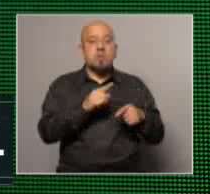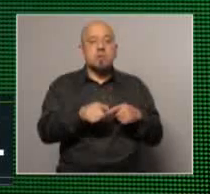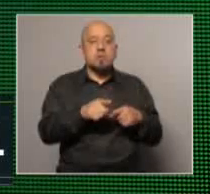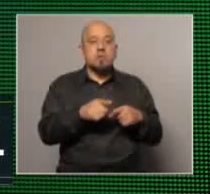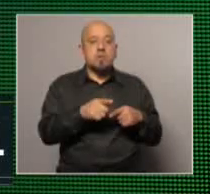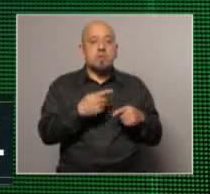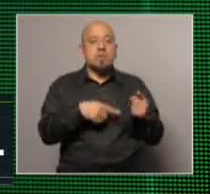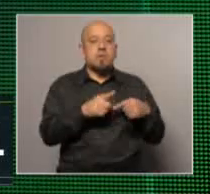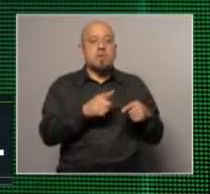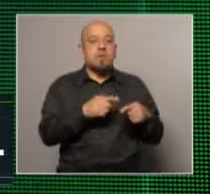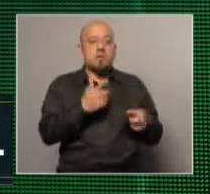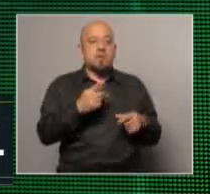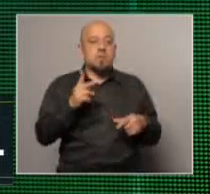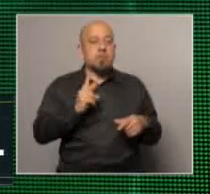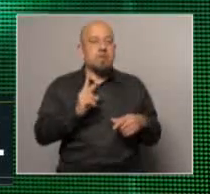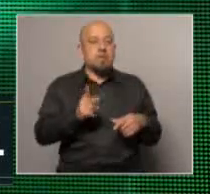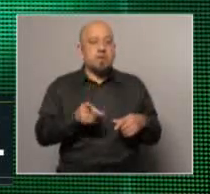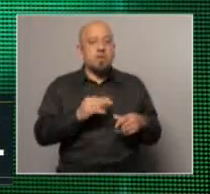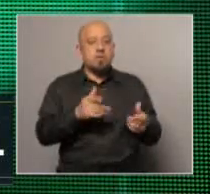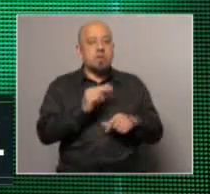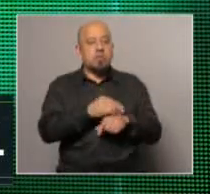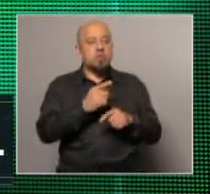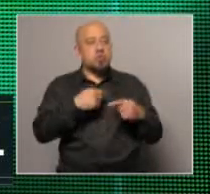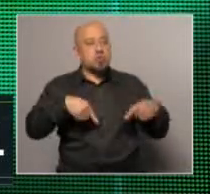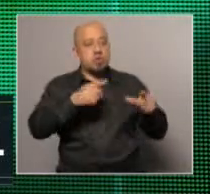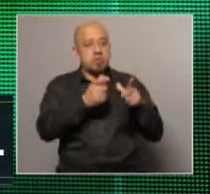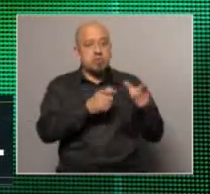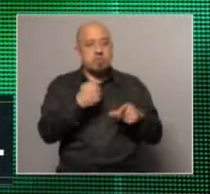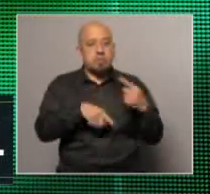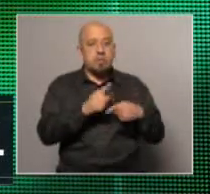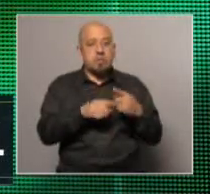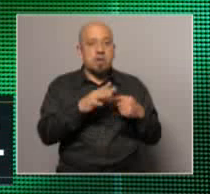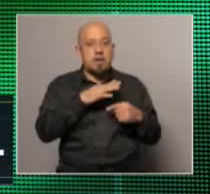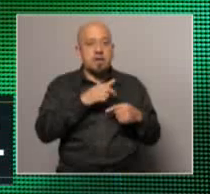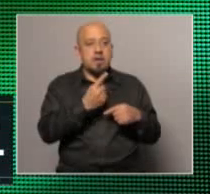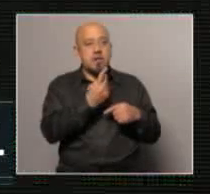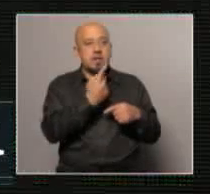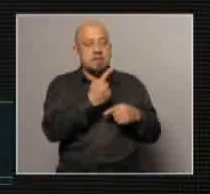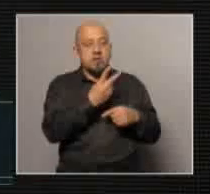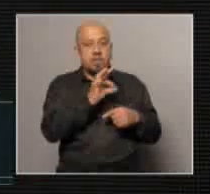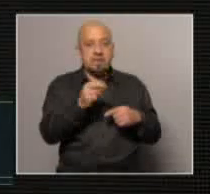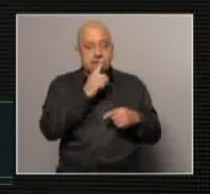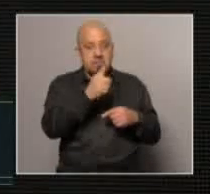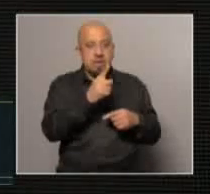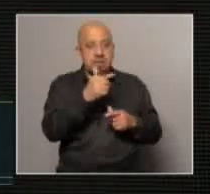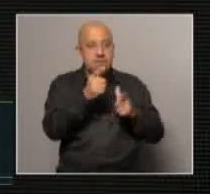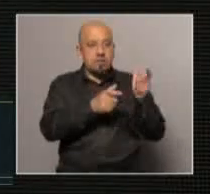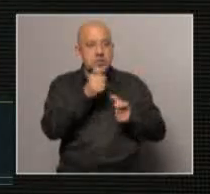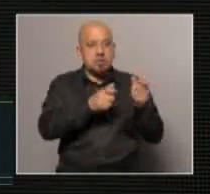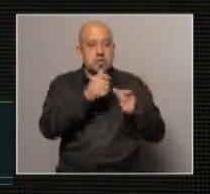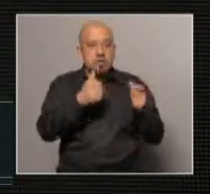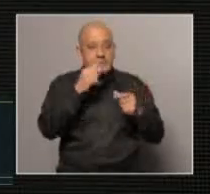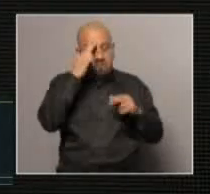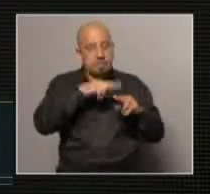sigue siendo prohibido, tanto para uso medicinal como para uso recreativo. Y, sin embargo, hay 120.000 pacientes de enfermedades graves,